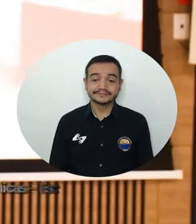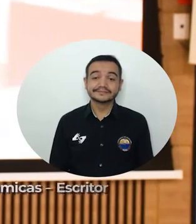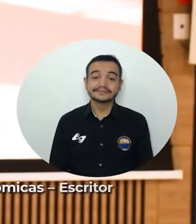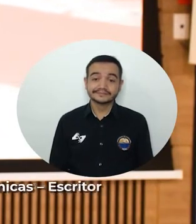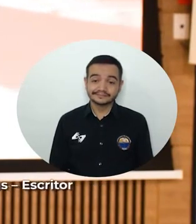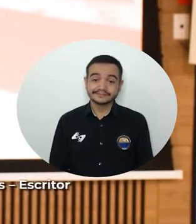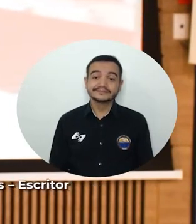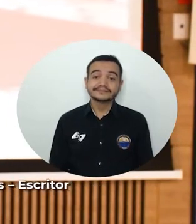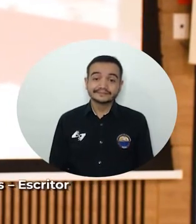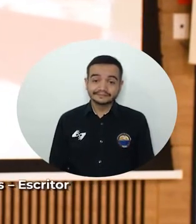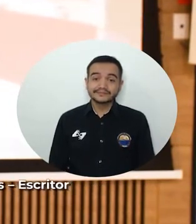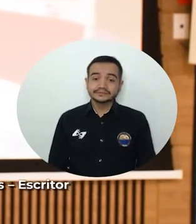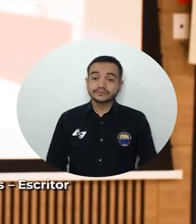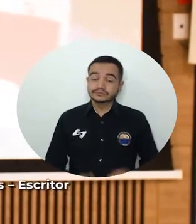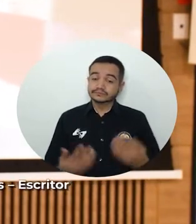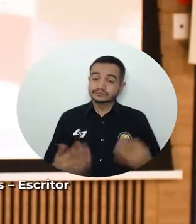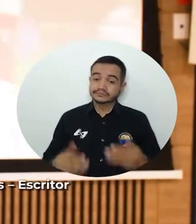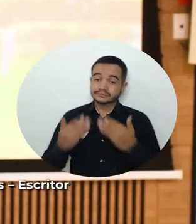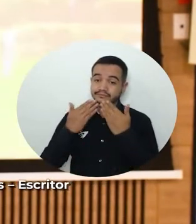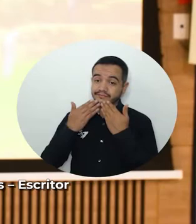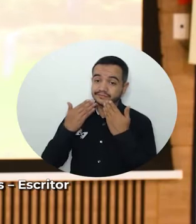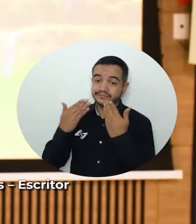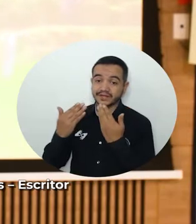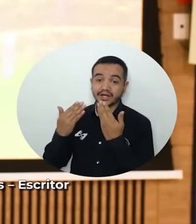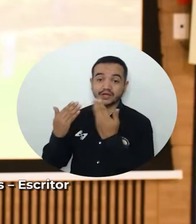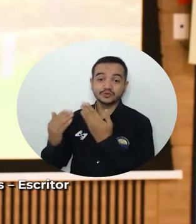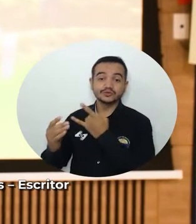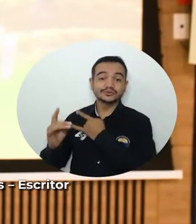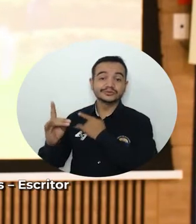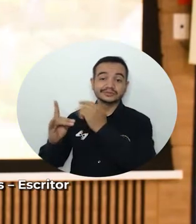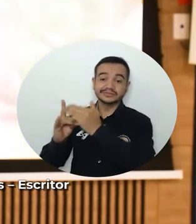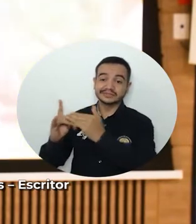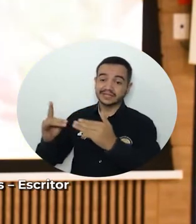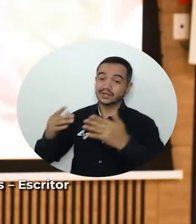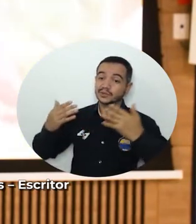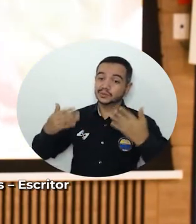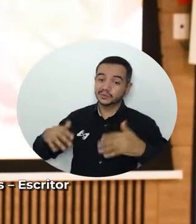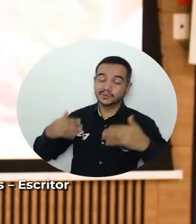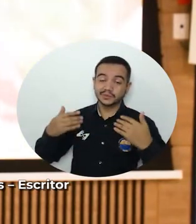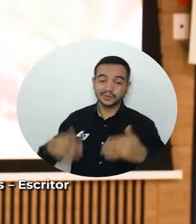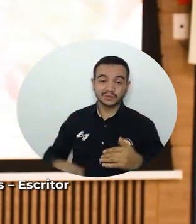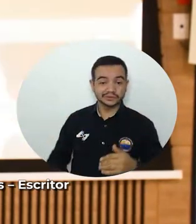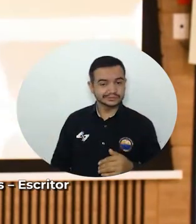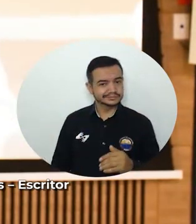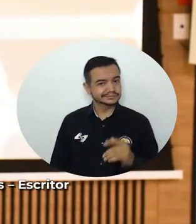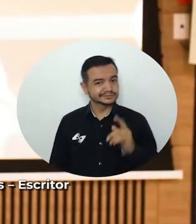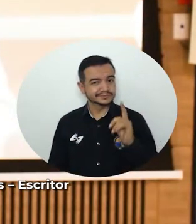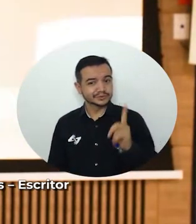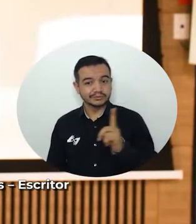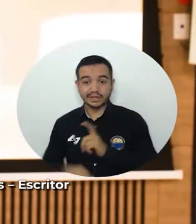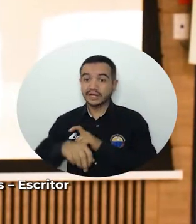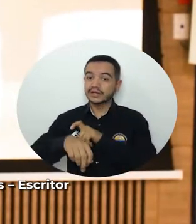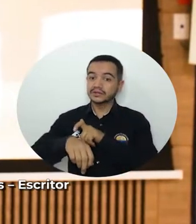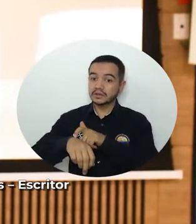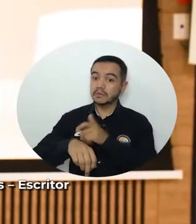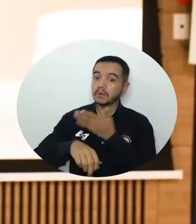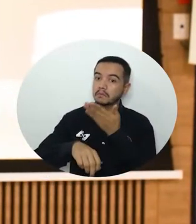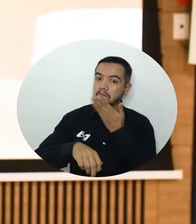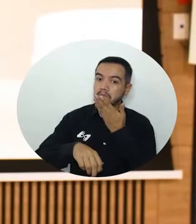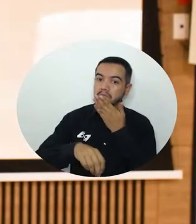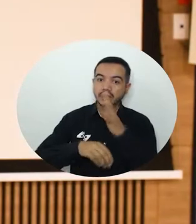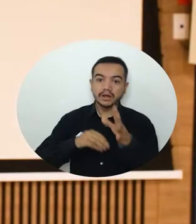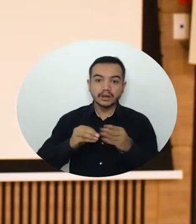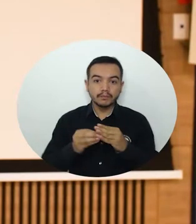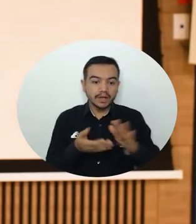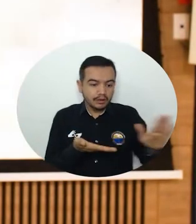Es muy pertinente agradecerle el apoyo a la Universidad del Magdalena, tanto en el tiempo como para